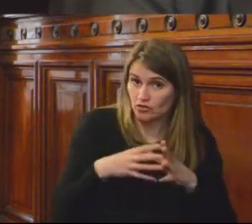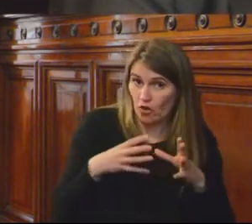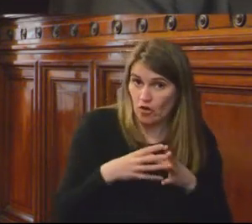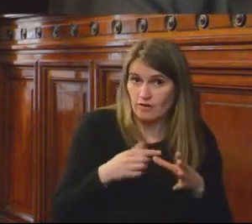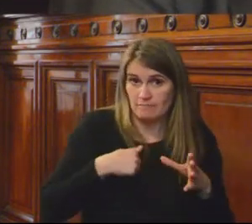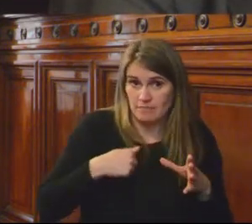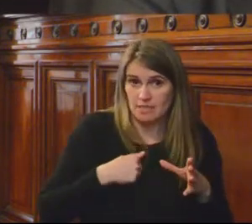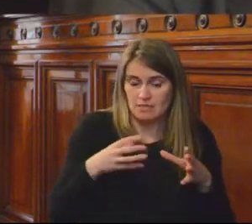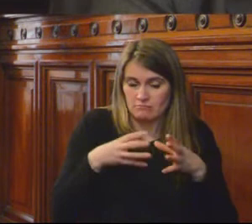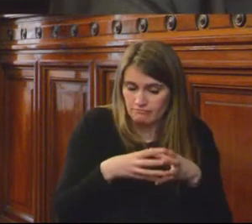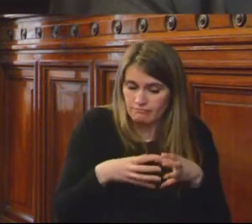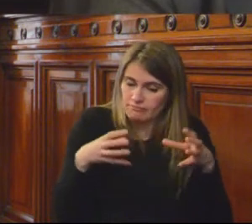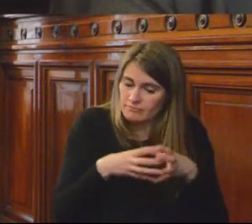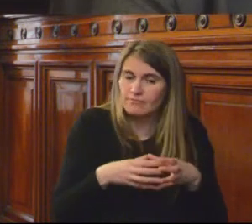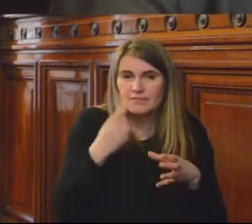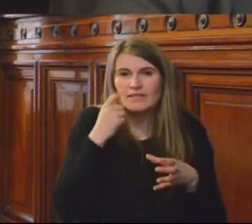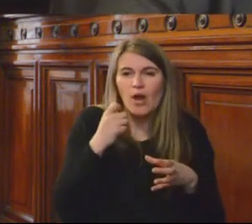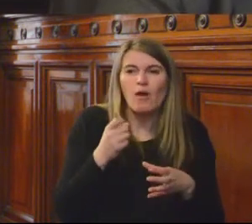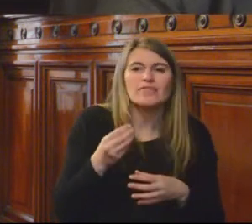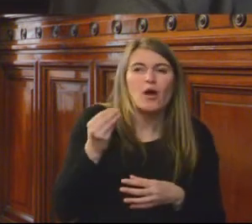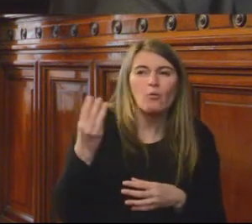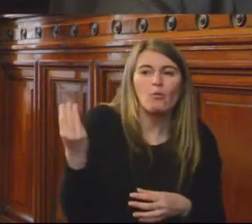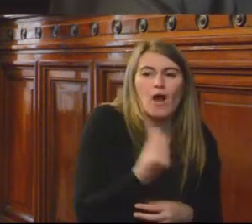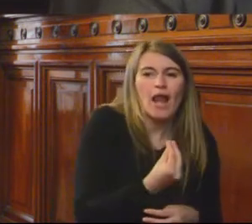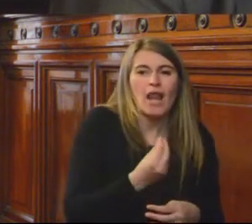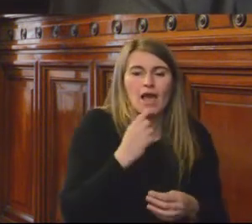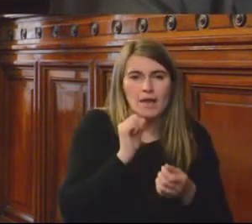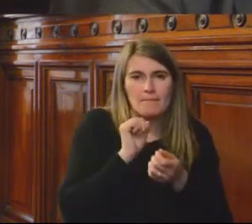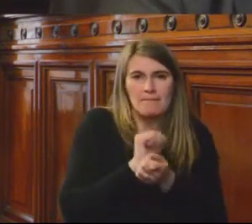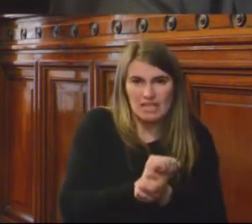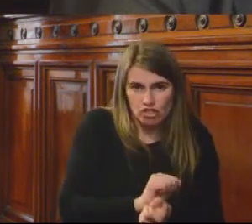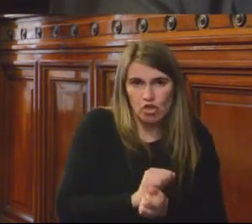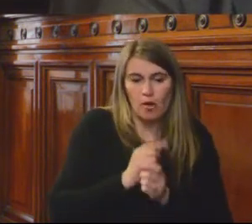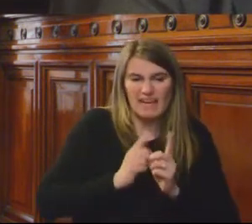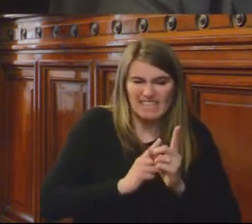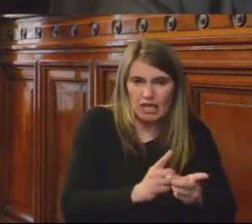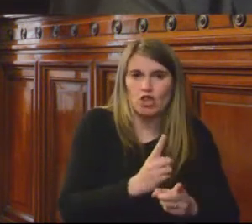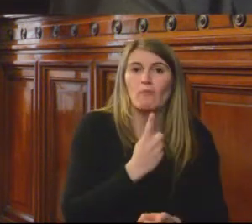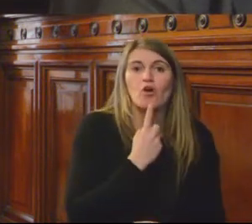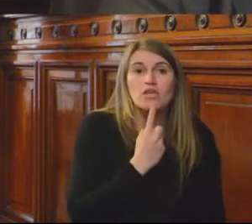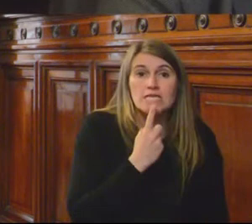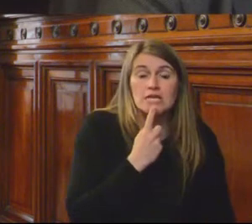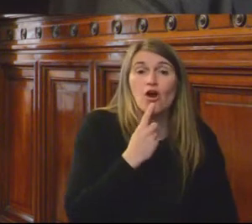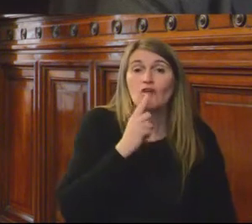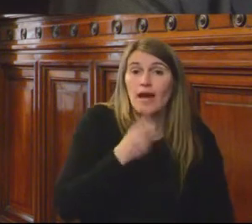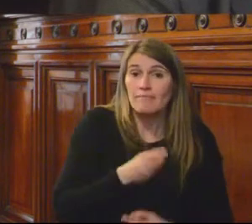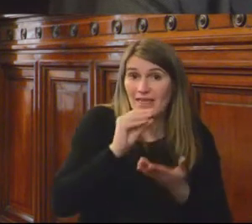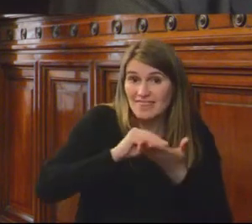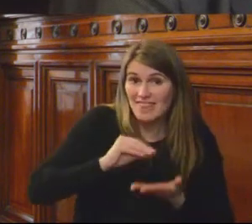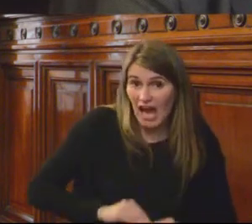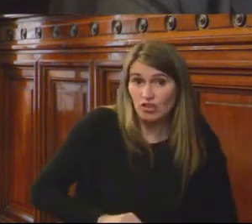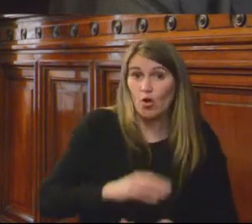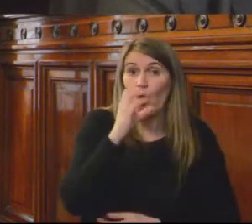muy estrictos para determinar cuándo una persona puede ser tenida como preso o perseguido político, sino también porque estos datos han sido certificados por la